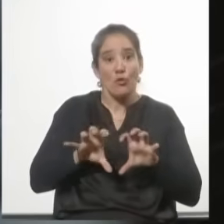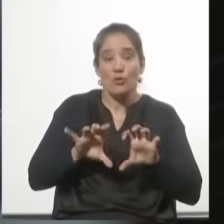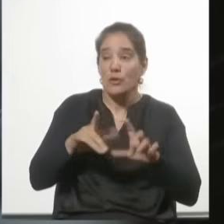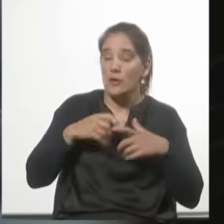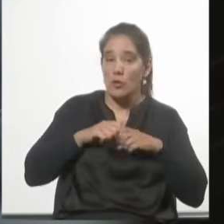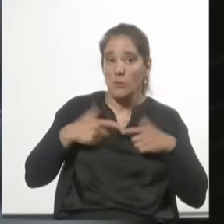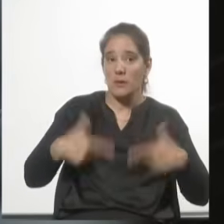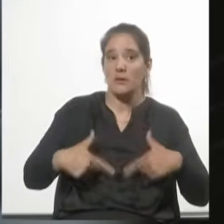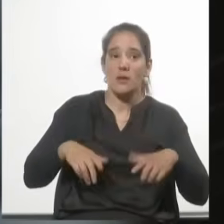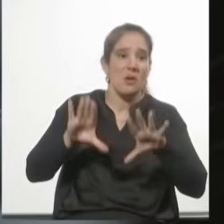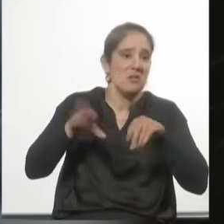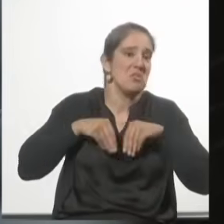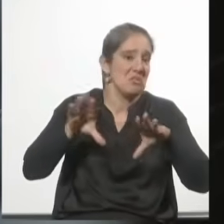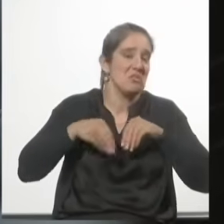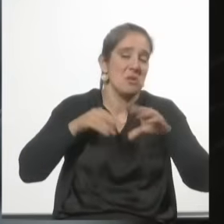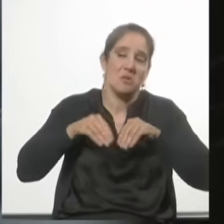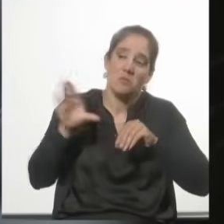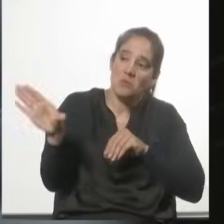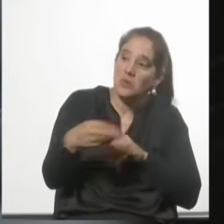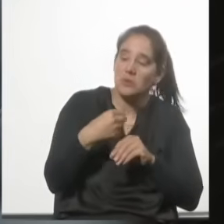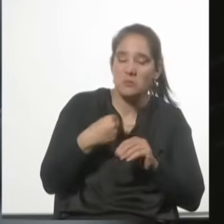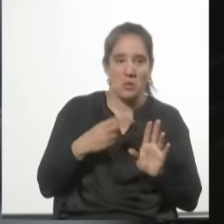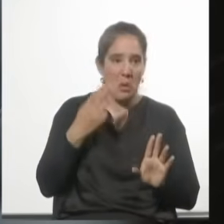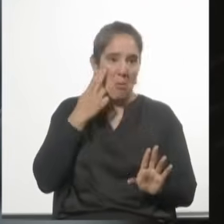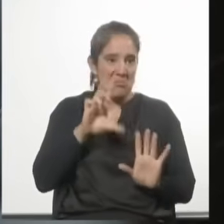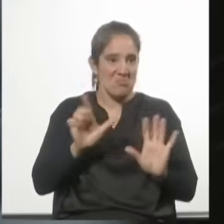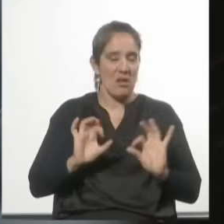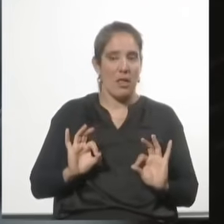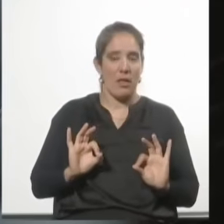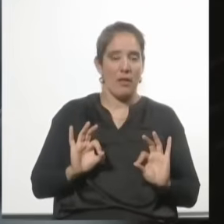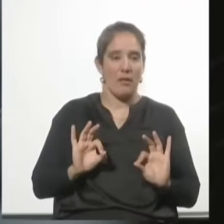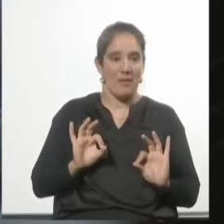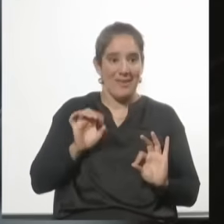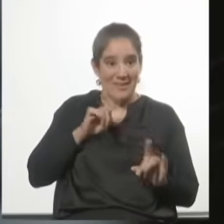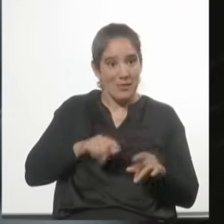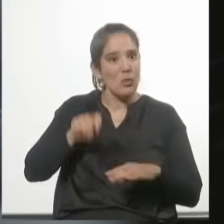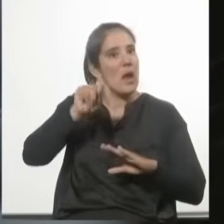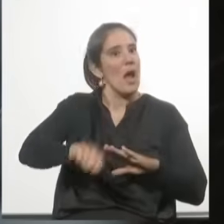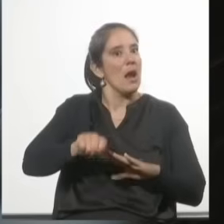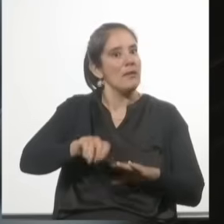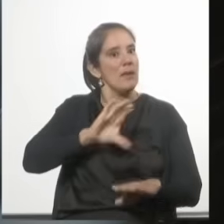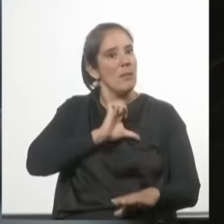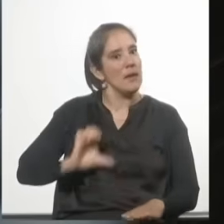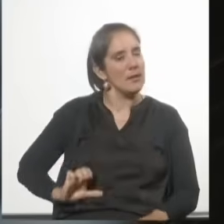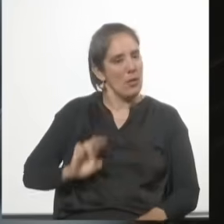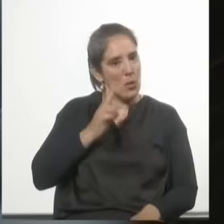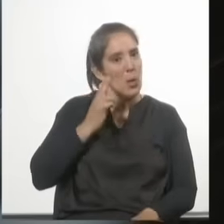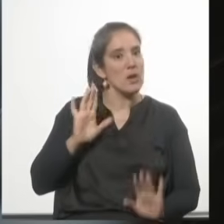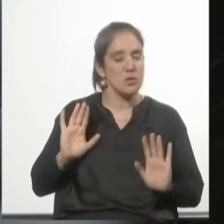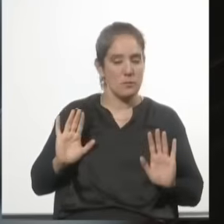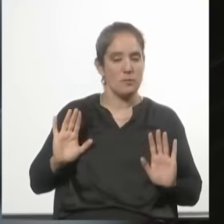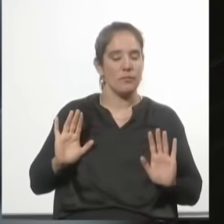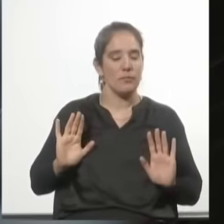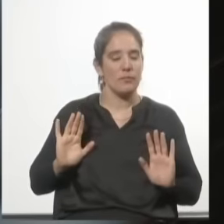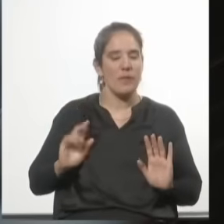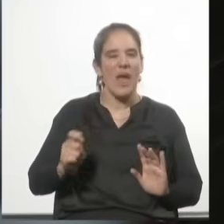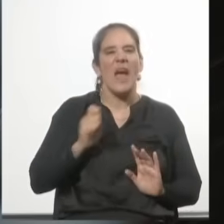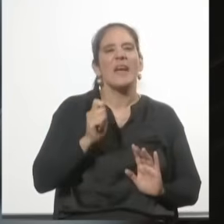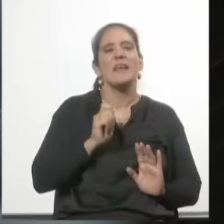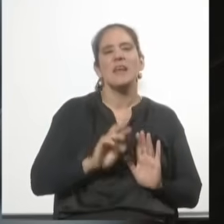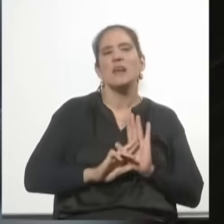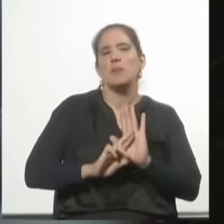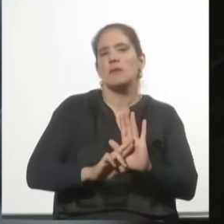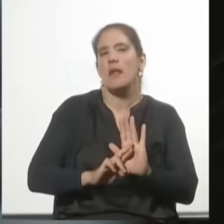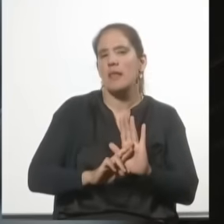constituían el principal elemento garantía para el Estado uruguayo del cumplimiento. Quienes participaron en representación del